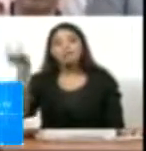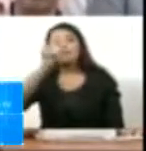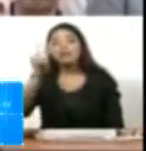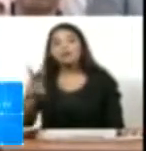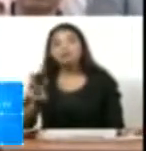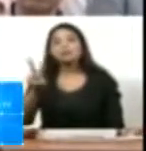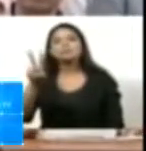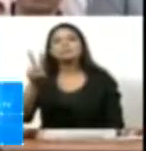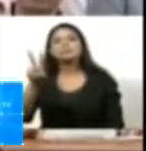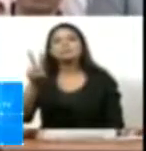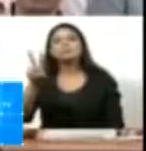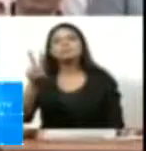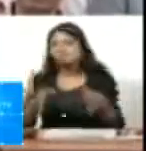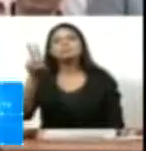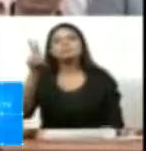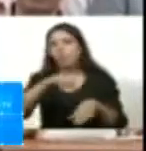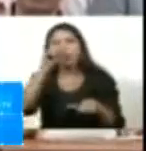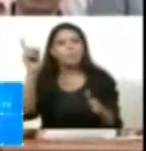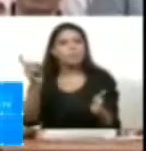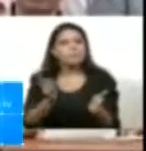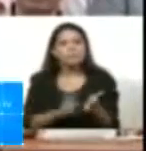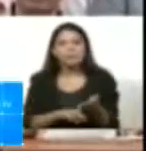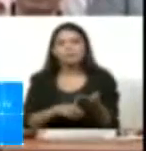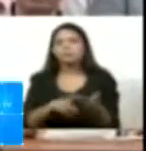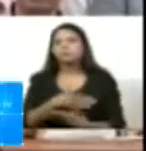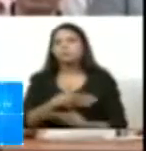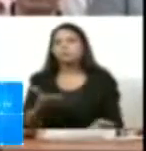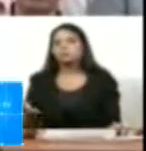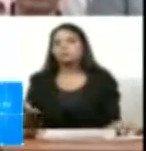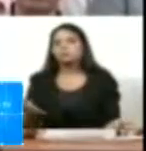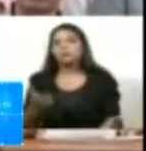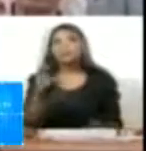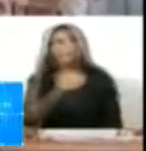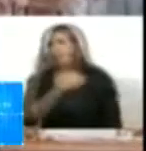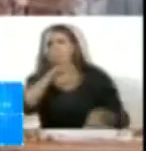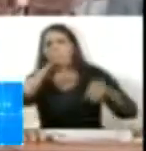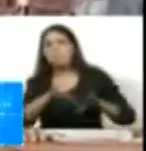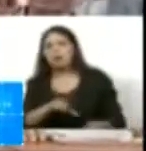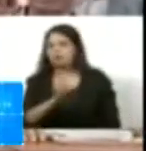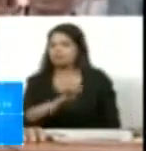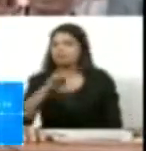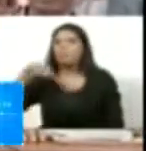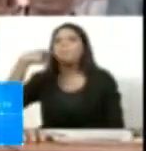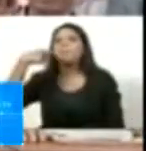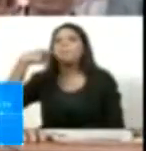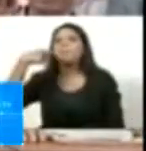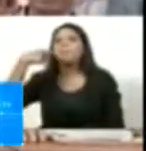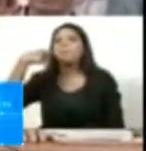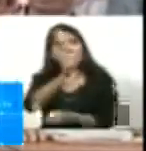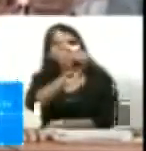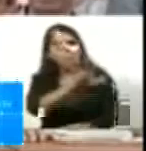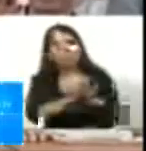tendrá garantizada total, absoluta y plenamente su transporte público, que mañana habrá trabajo